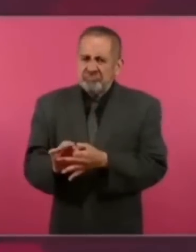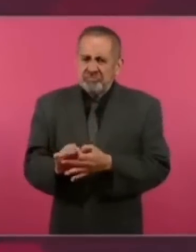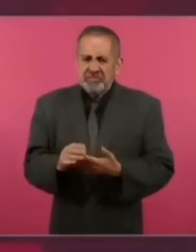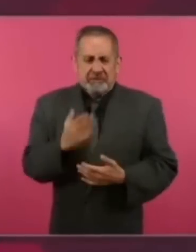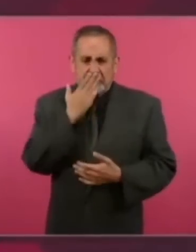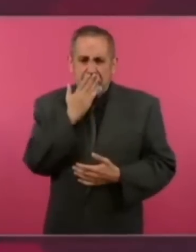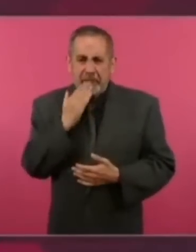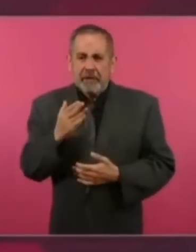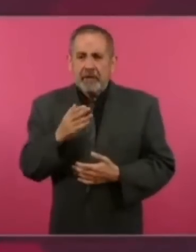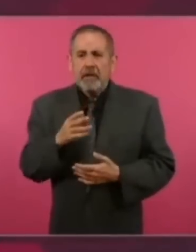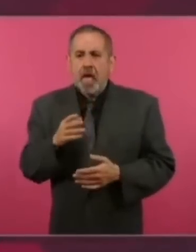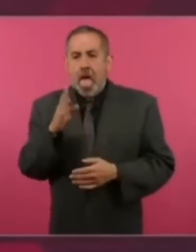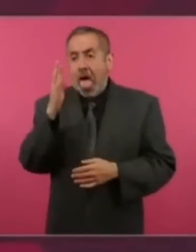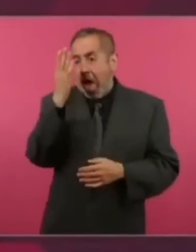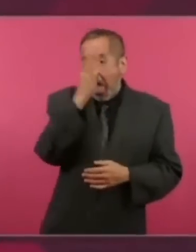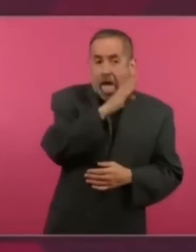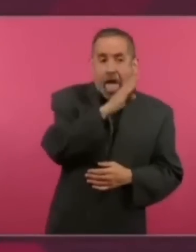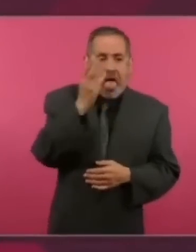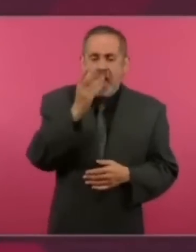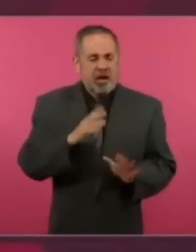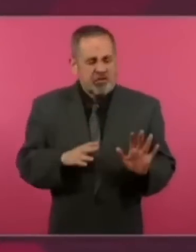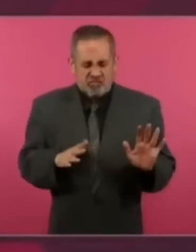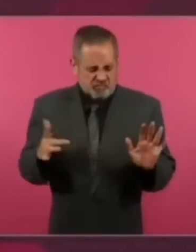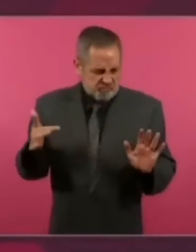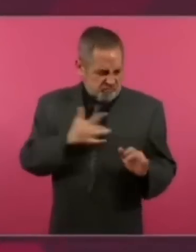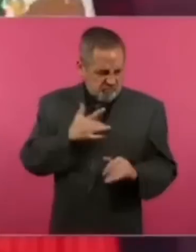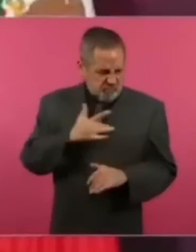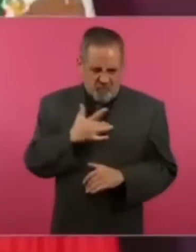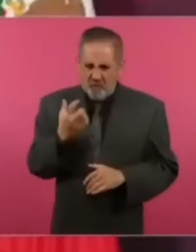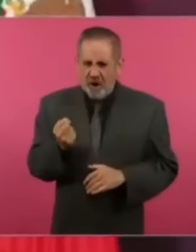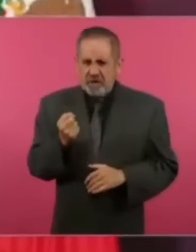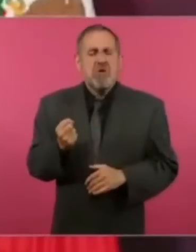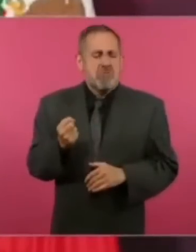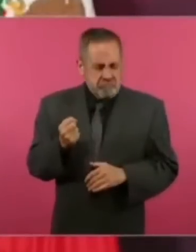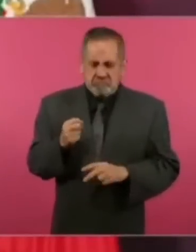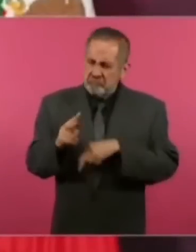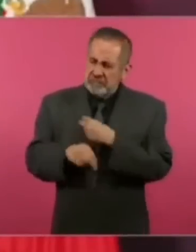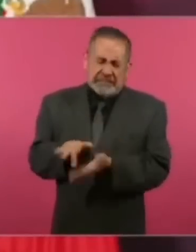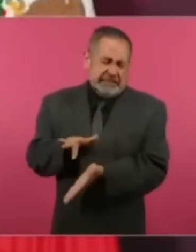es de muy buen corazón.